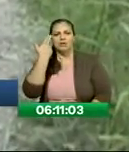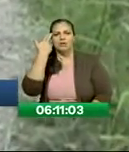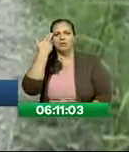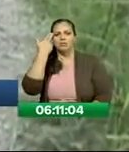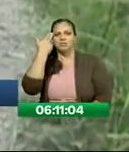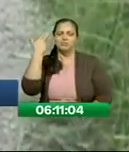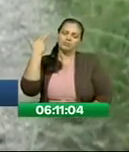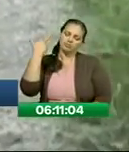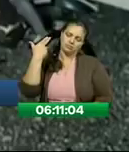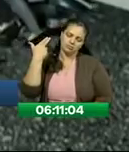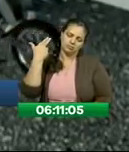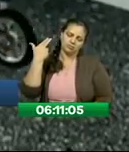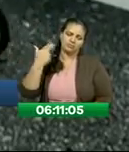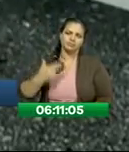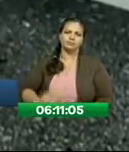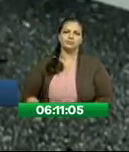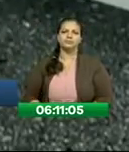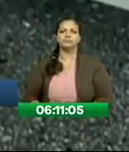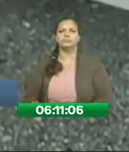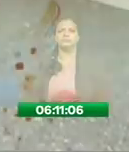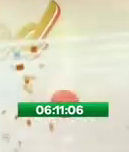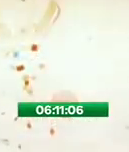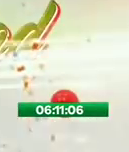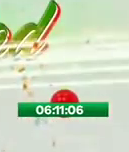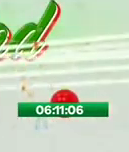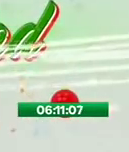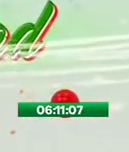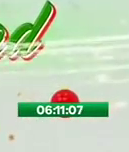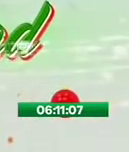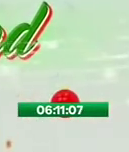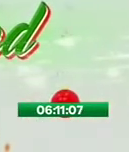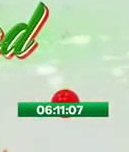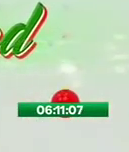Quinsaloma, provincia de Los Ríos.